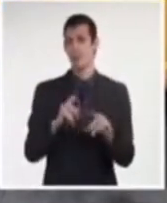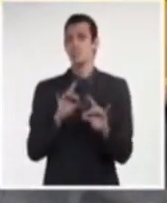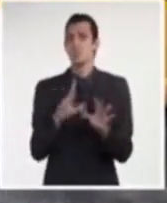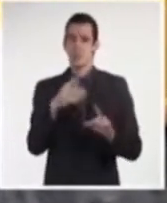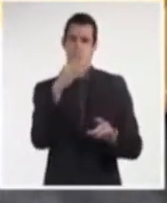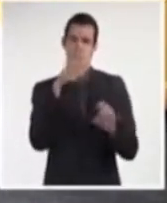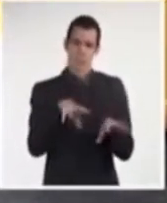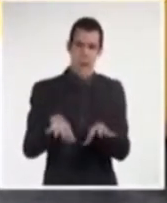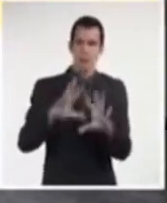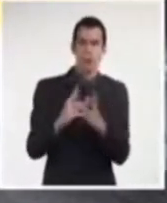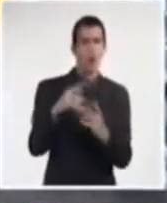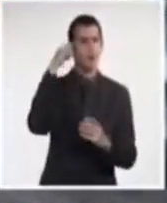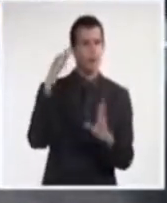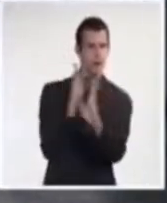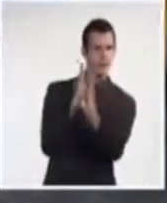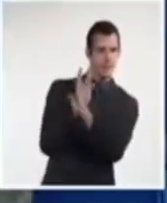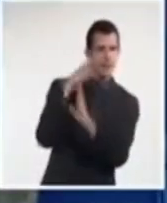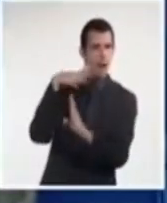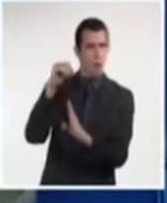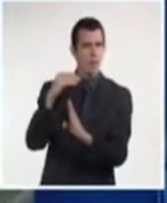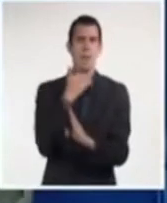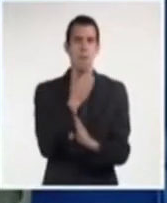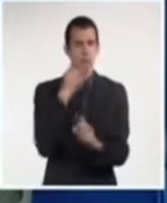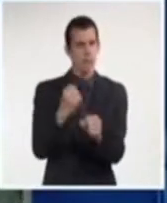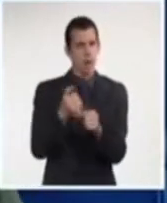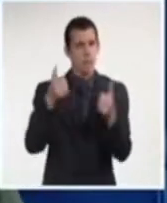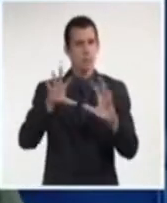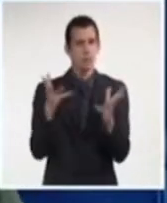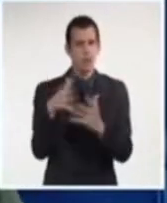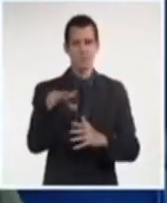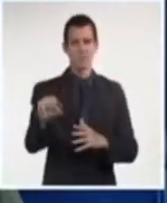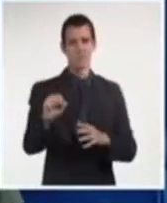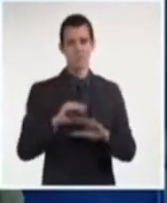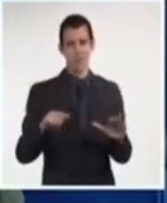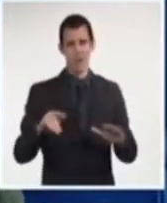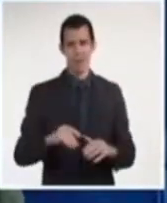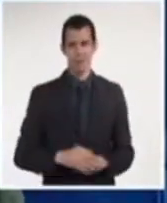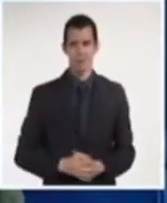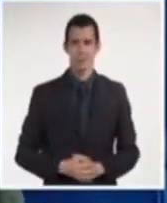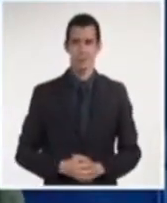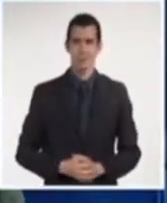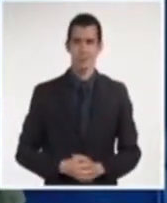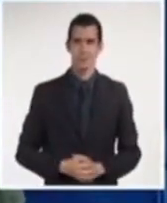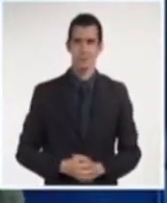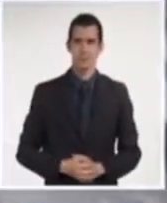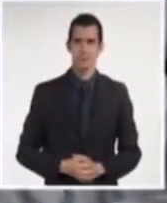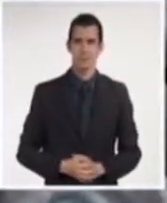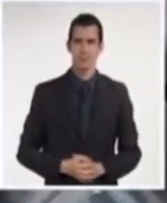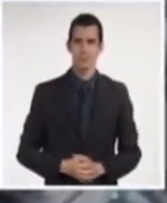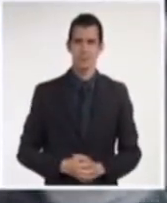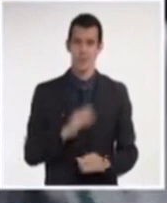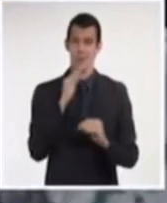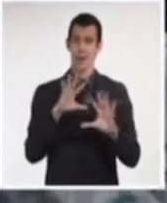operación. El trabajo de la especialidad del enfrentamiento a la droga y del tráfico provincial lleva un alto nivel de cooperación.